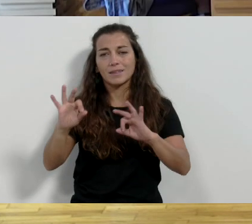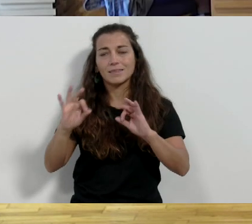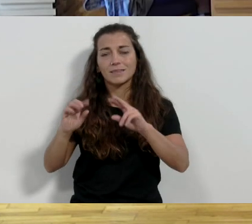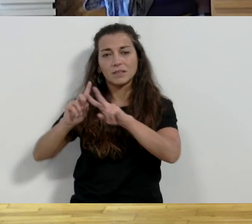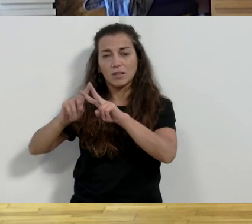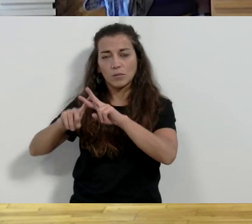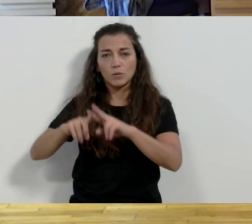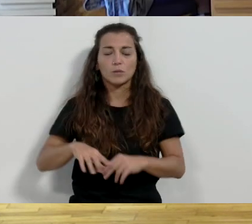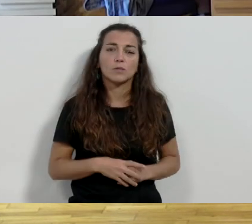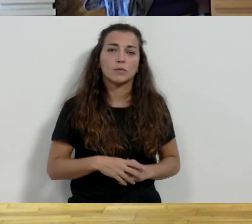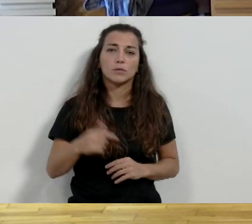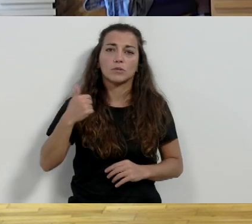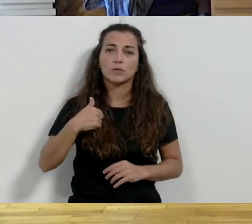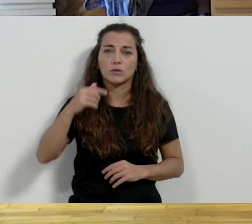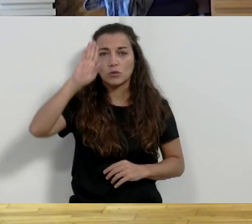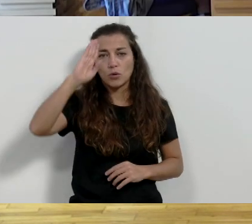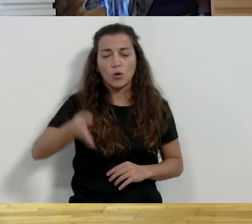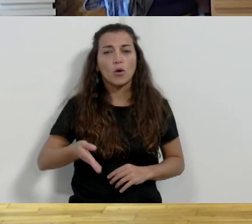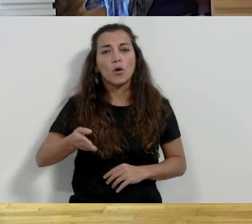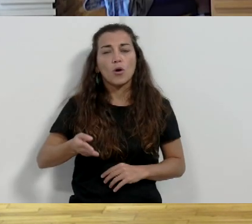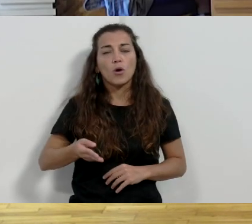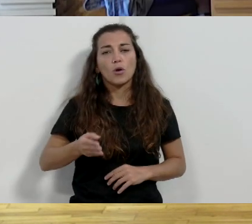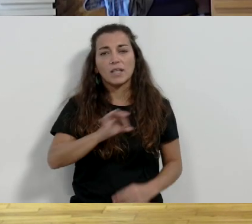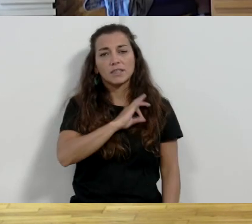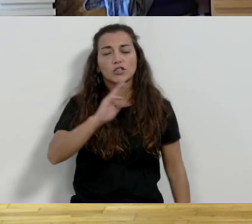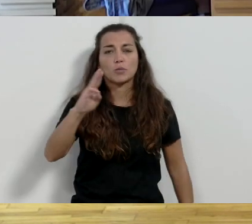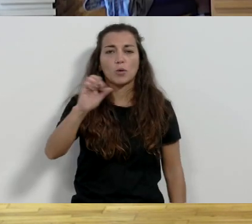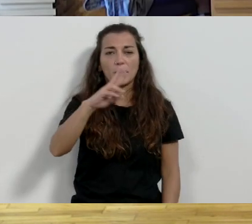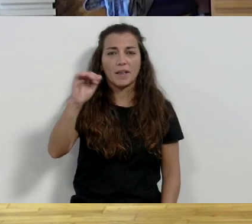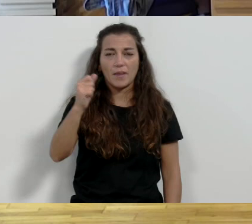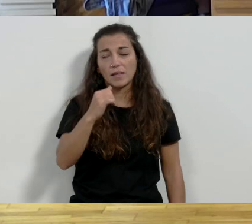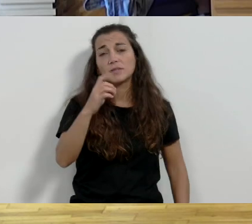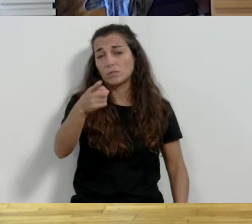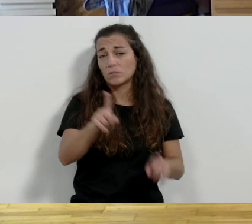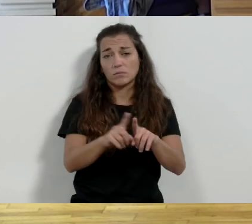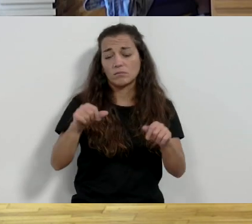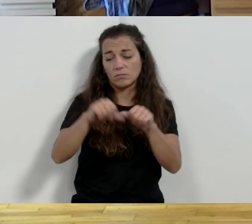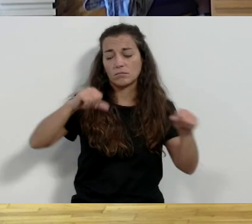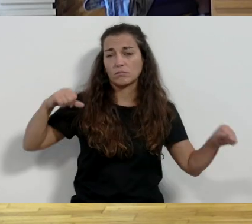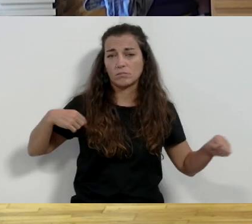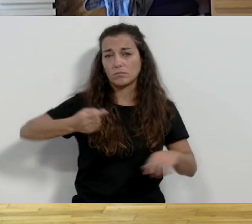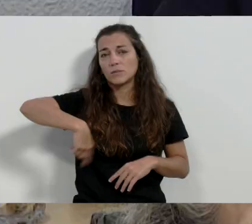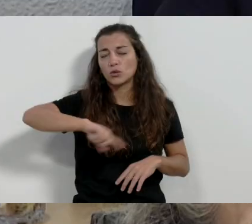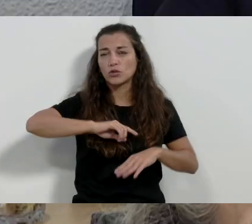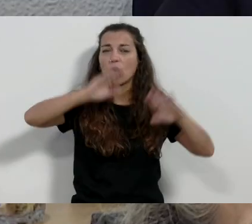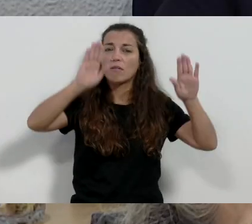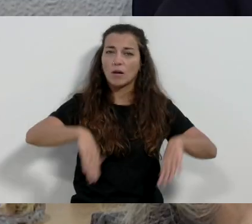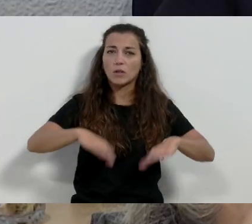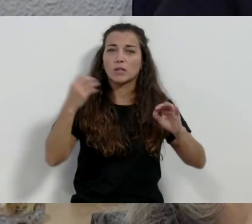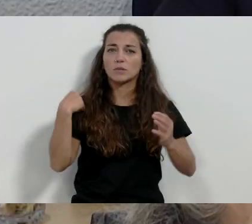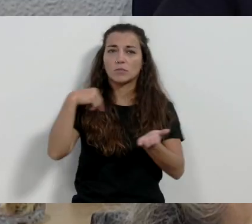otras ocasiones, pues van a contar con el apoyo de este grupo municipal de Vox. Estamos a favor de esa rebaja